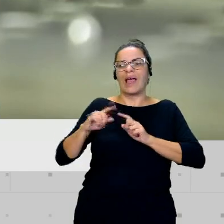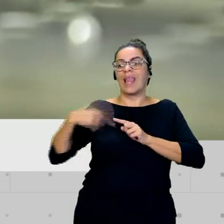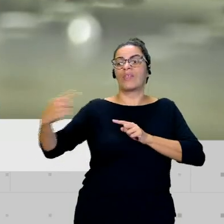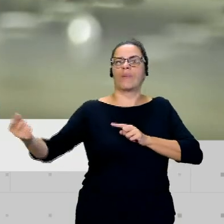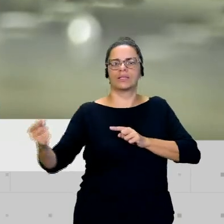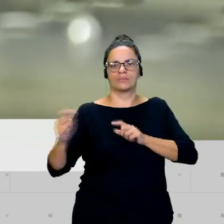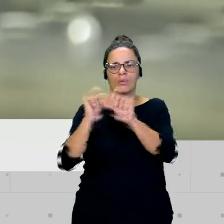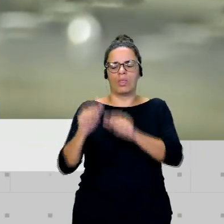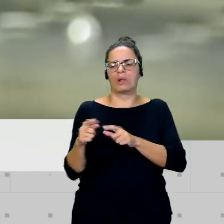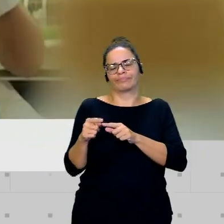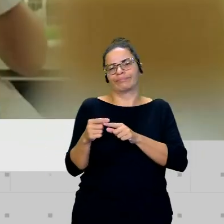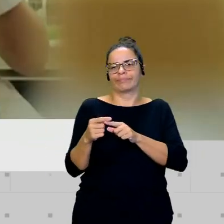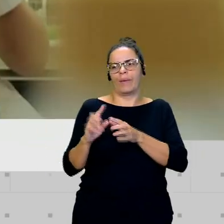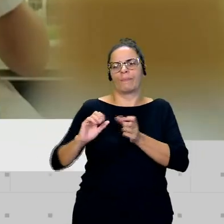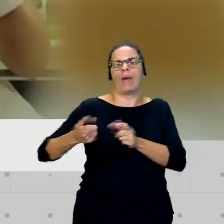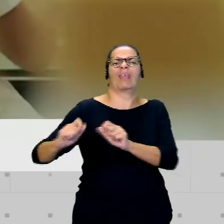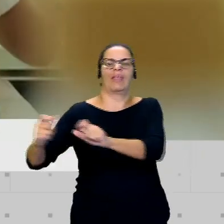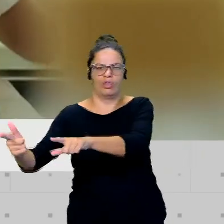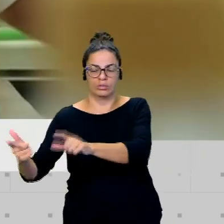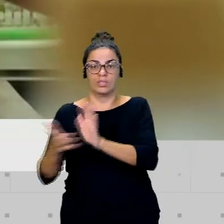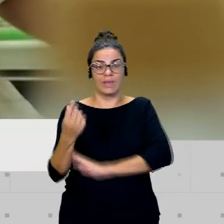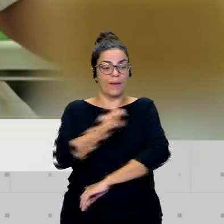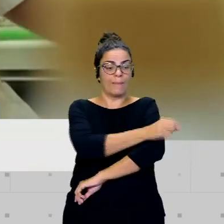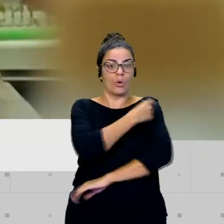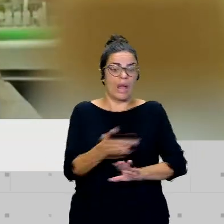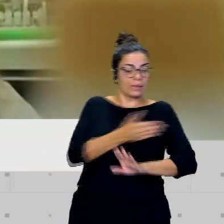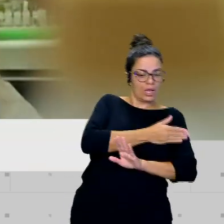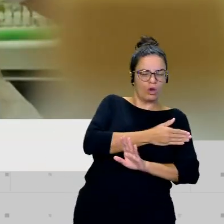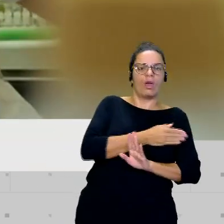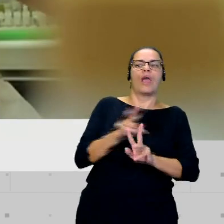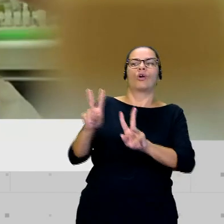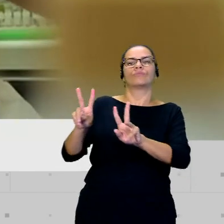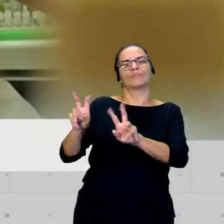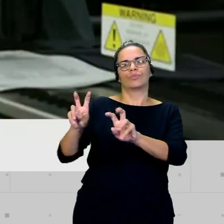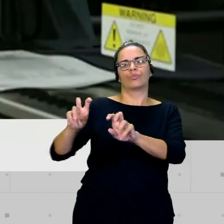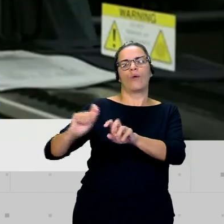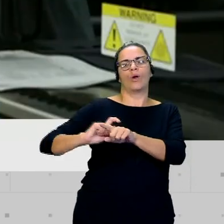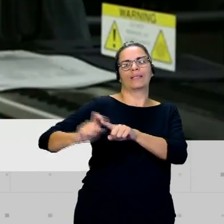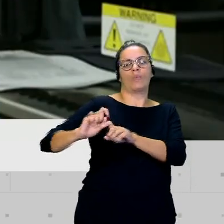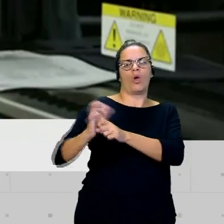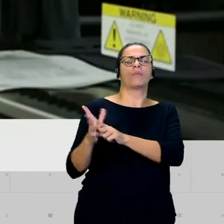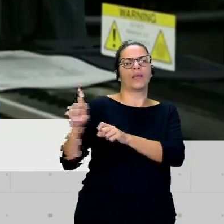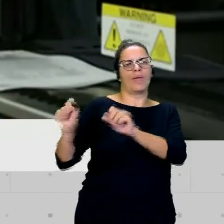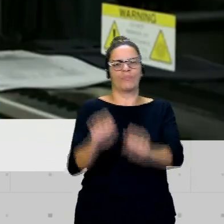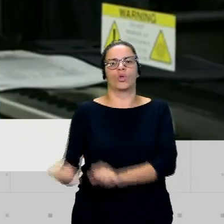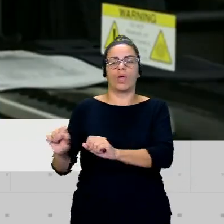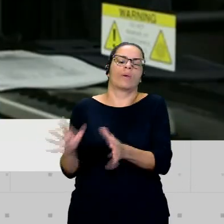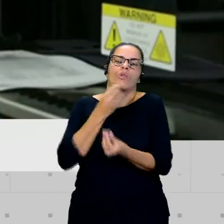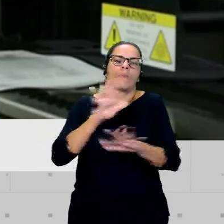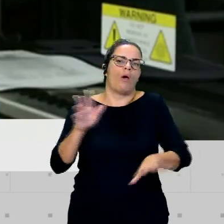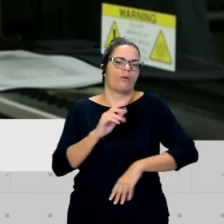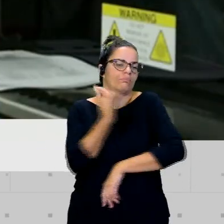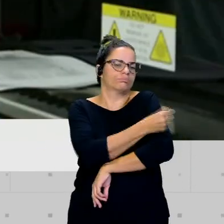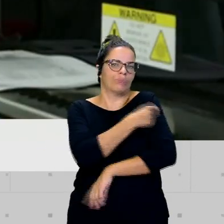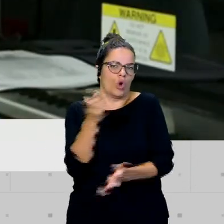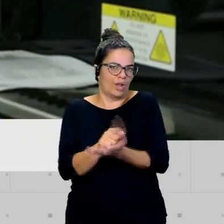sí. Por lo tanto, una vacuna anterior puede proteger a las nuevas variantes. Lo que pasa es que siempre es mejor ponerse al día, digamos, ¿no?, que es lo que hacen los fabricantes,